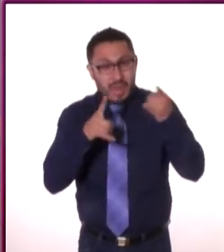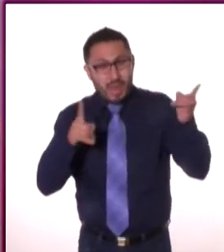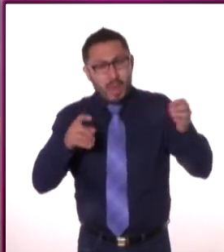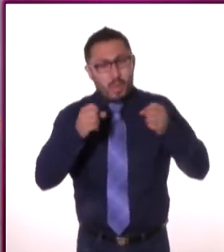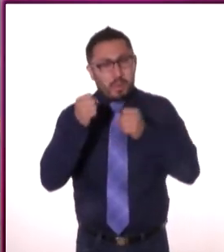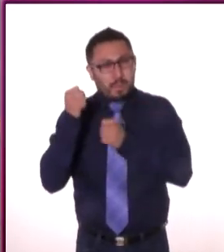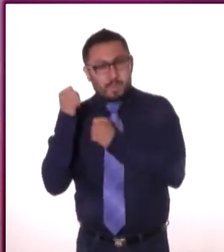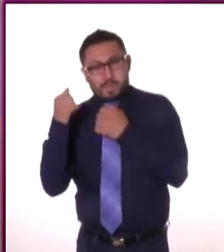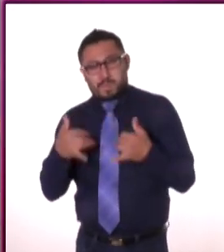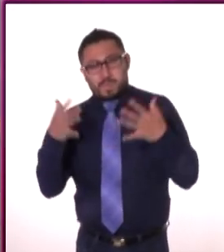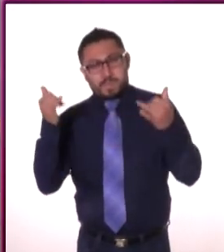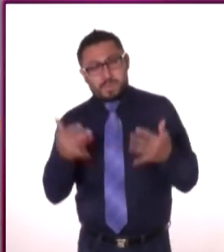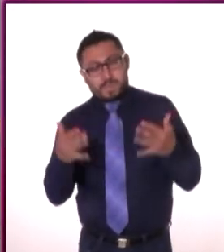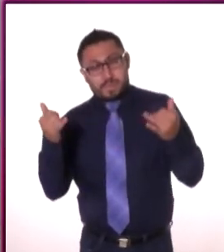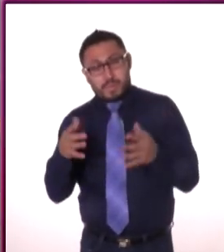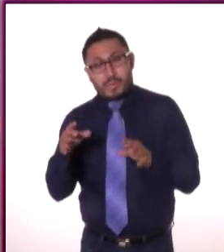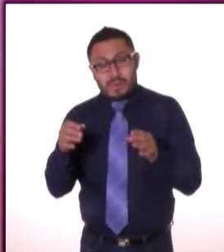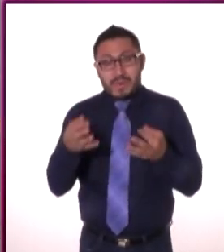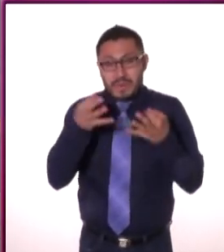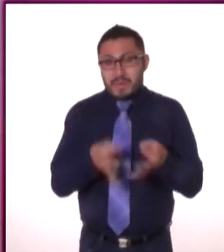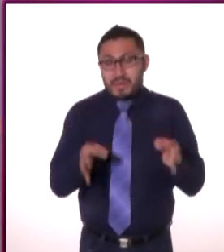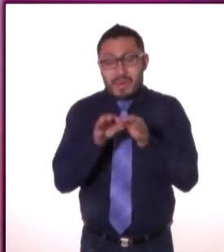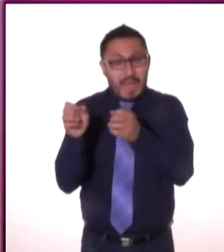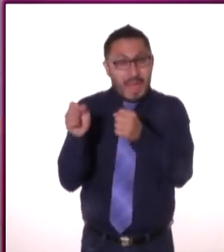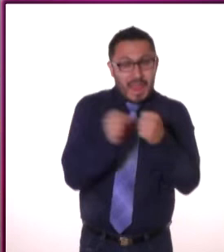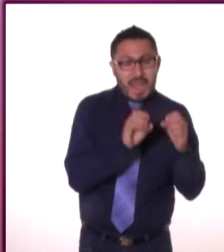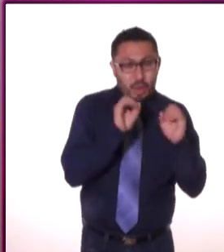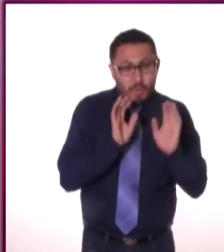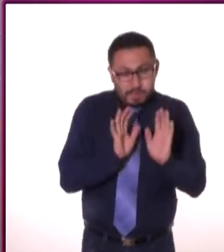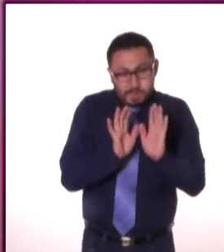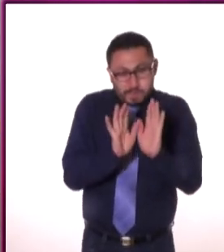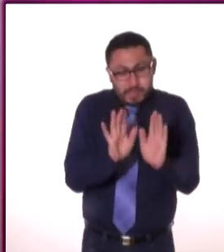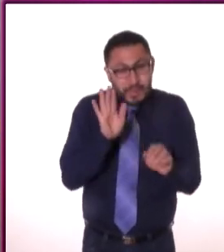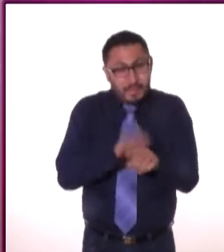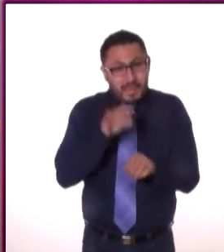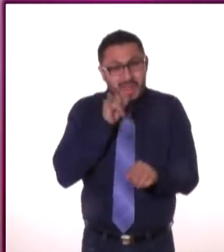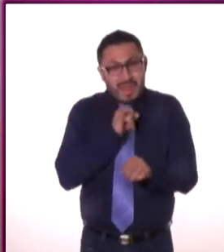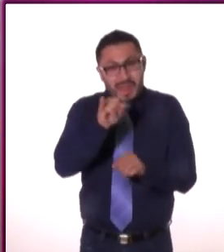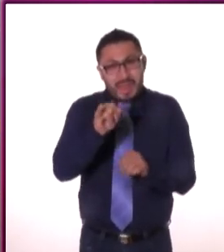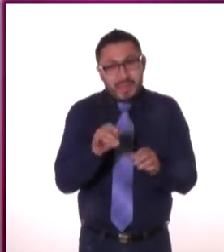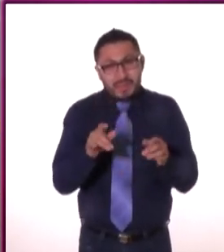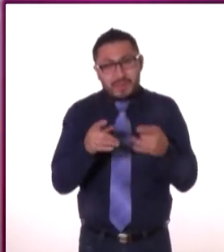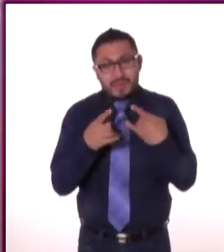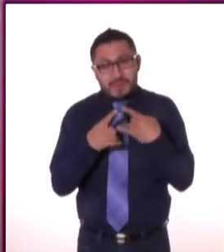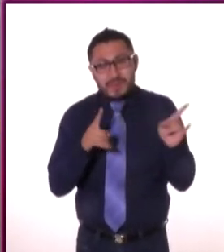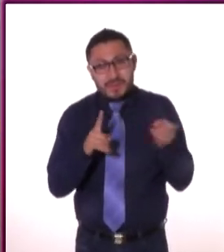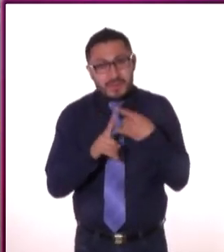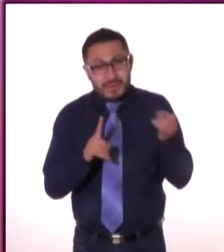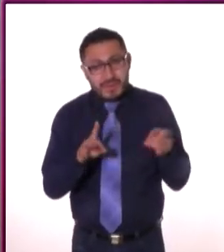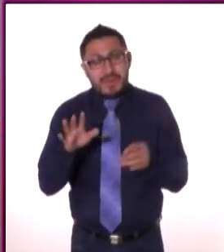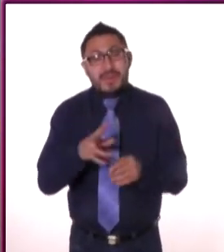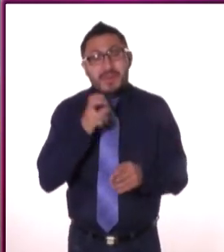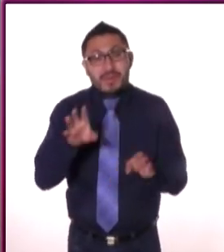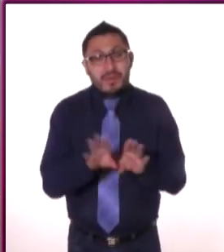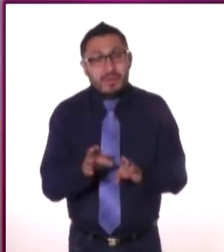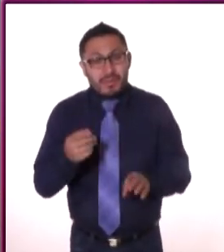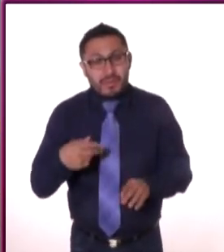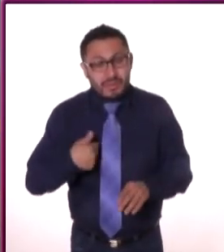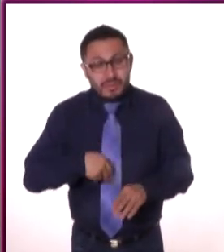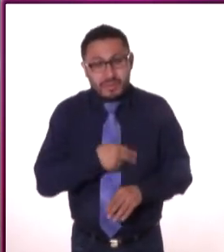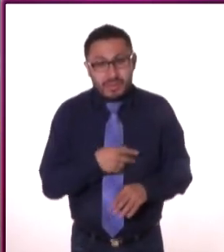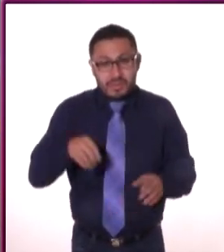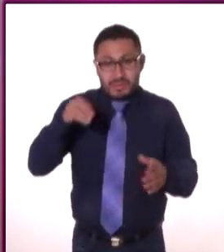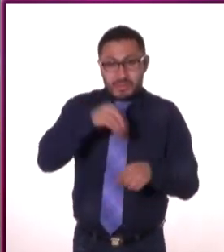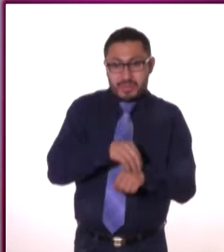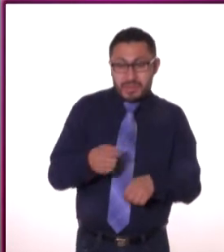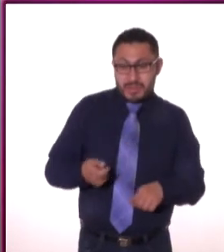cuando uno abre una puerta muy pesada, conviene jalar o empujar en el punto más lejano posible de la bisagra. Por eso es que ahí ponemos la